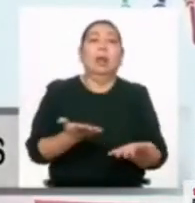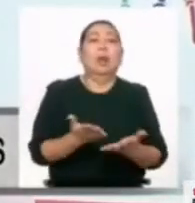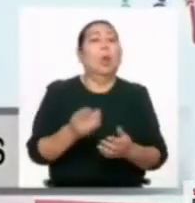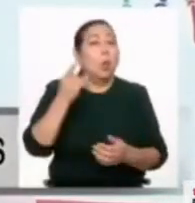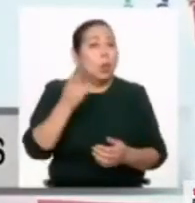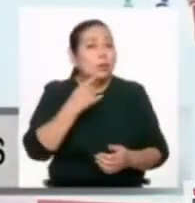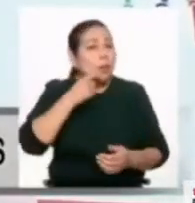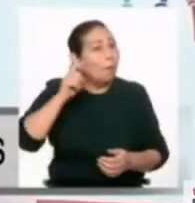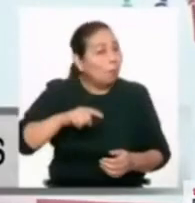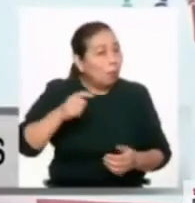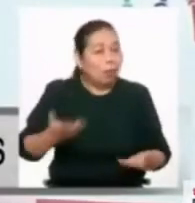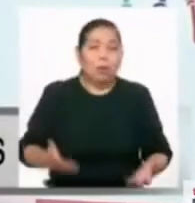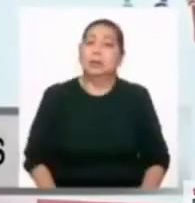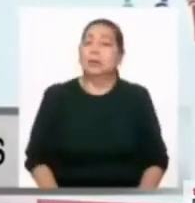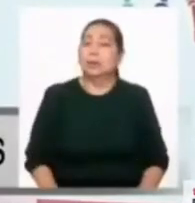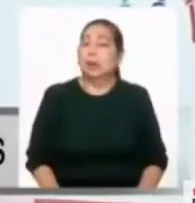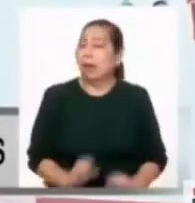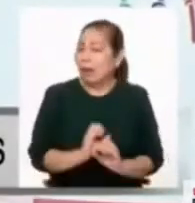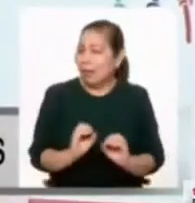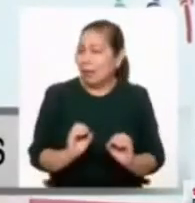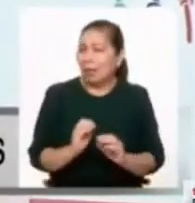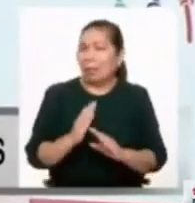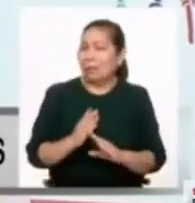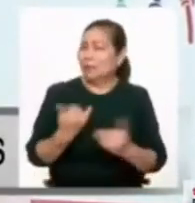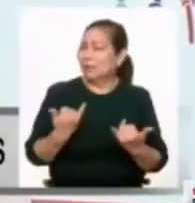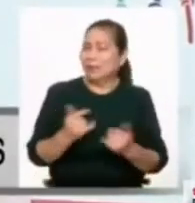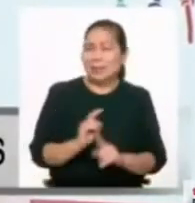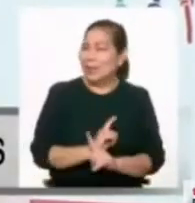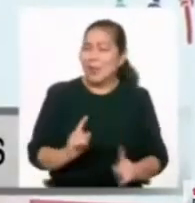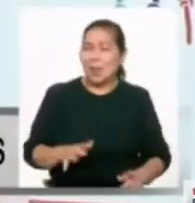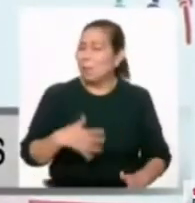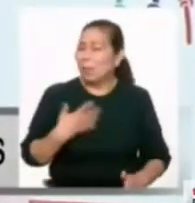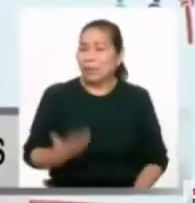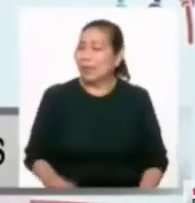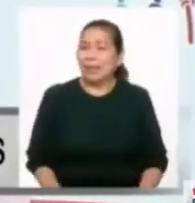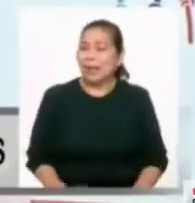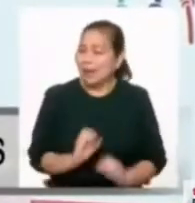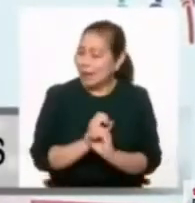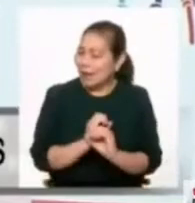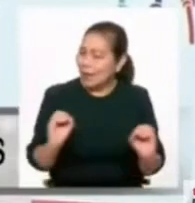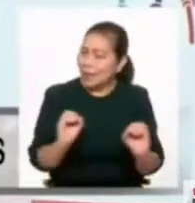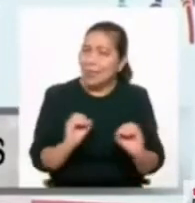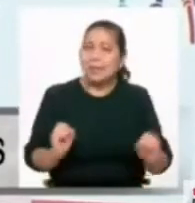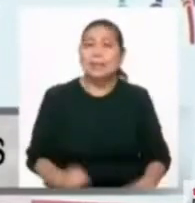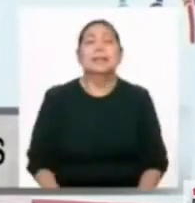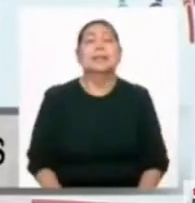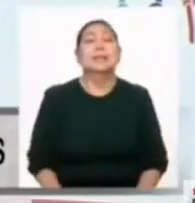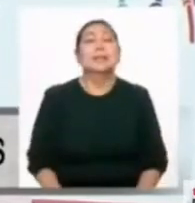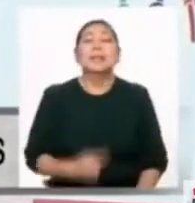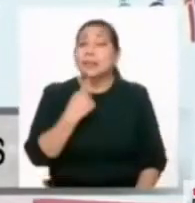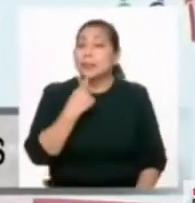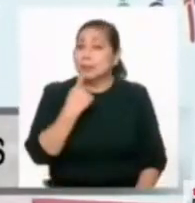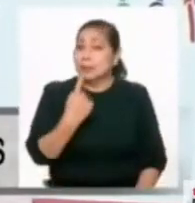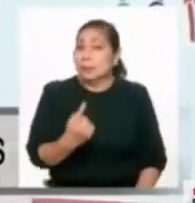de emergencia. Y nadie puede oponerse a esto, absolutamente nadie, ¿no? Así